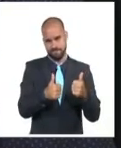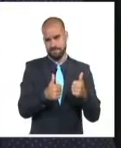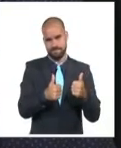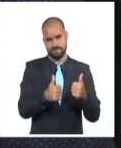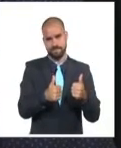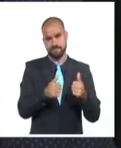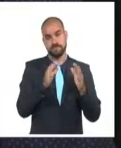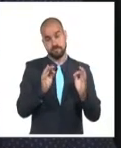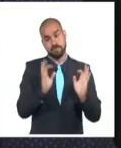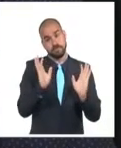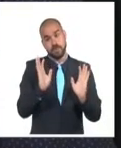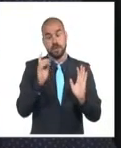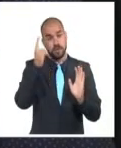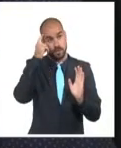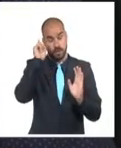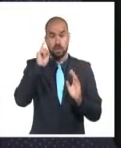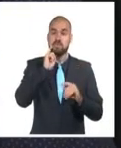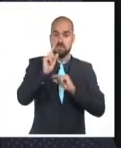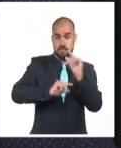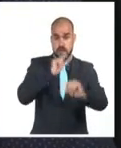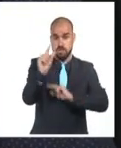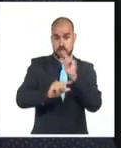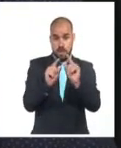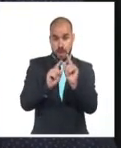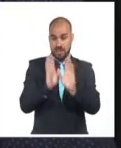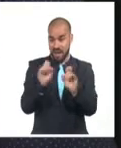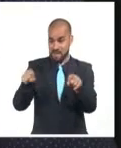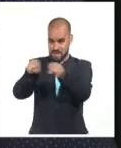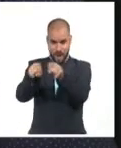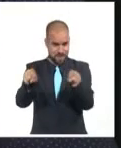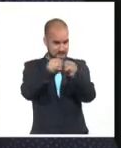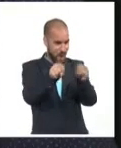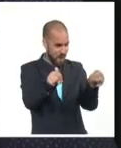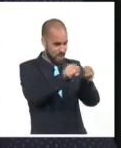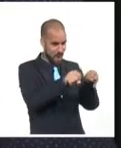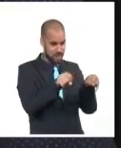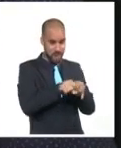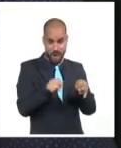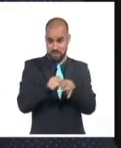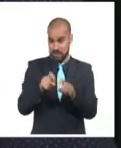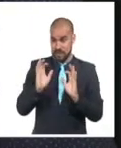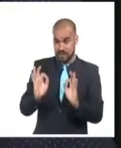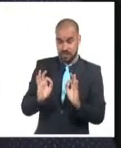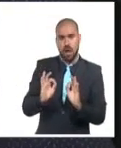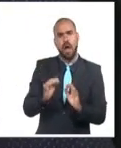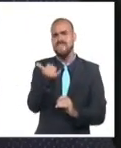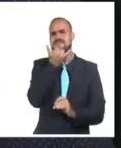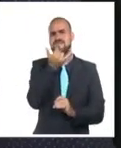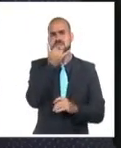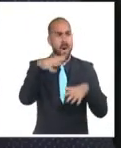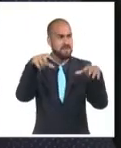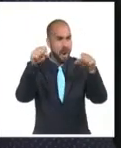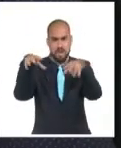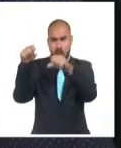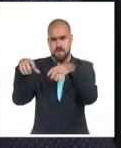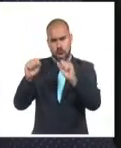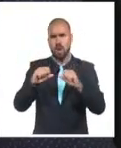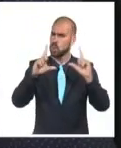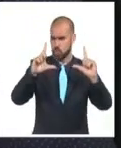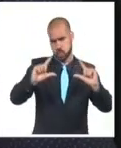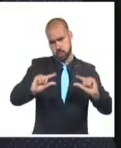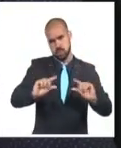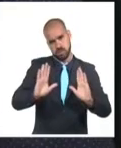en la medida que se vaya incorporando estas unidades que estaba explicando al sistema, las afectaciones pueden ir disminuyendo,